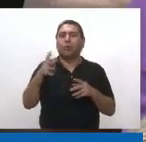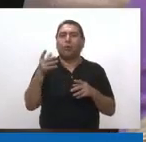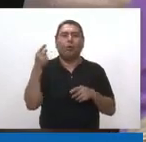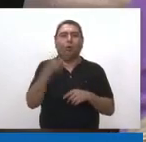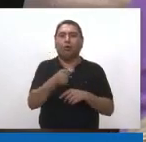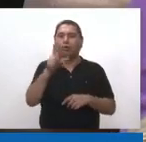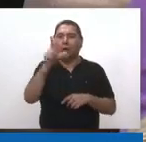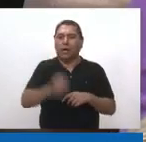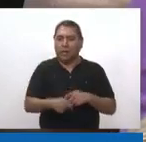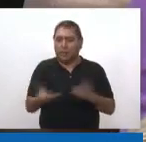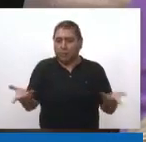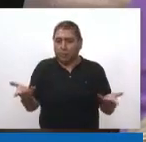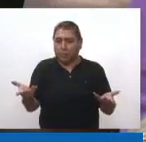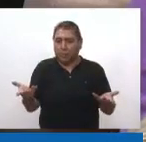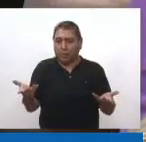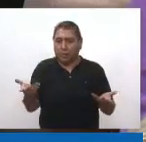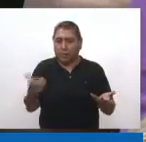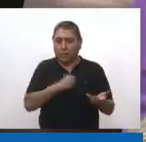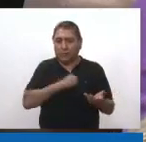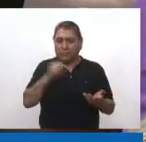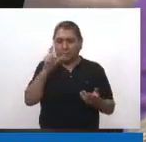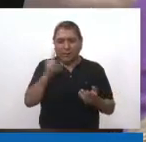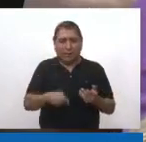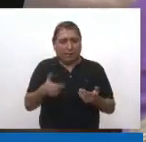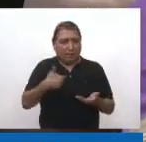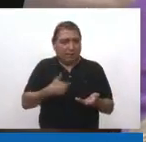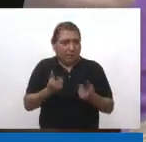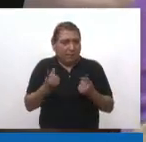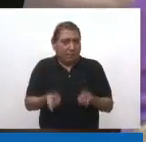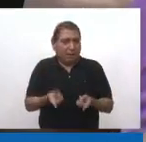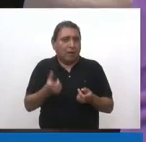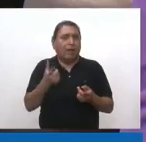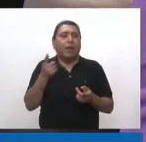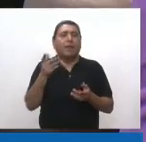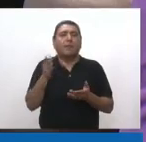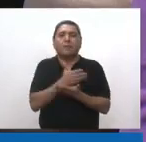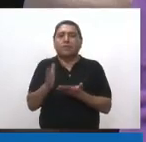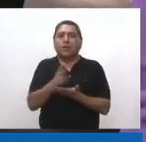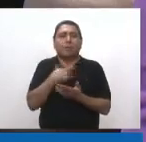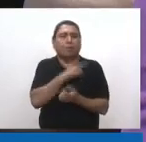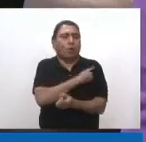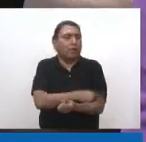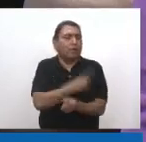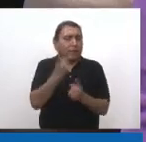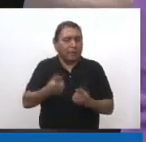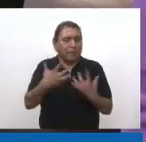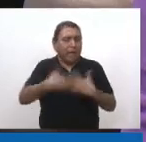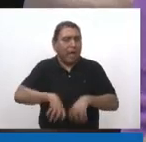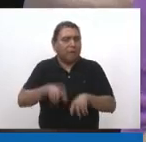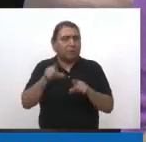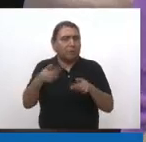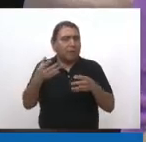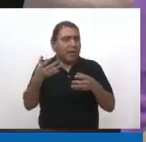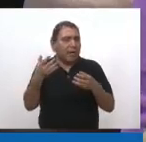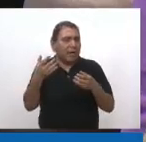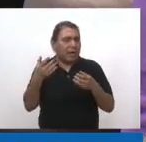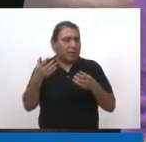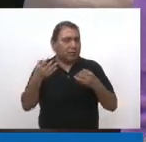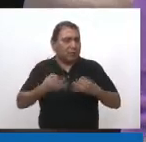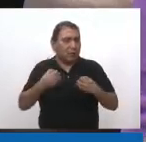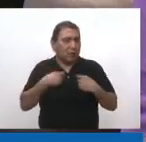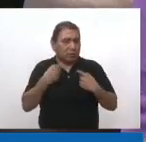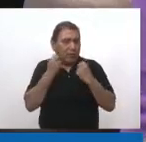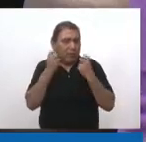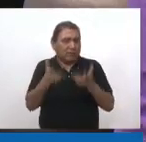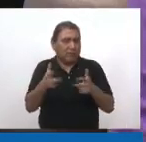antirrepublicano. Y lo que establece el republicanismo, además de la división de poderes, que en definitiva es un mecanismo para asegurar lo que voy a decir ahora, que es